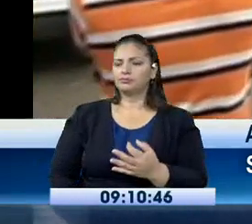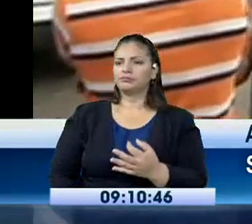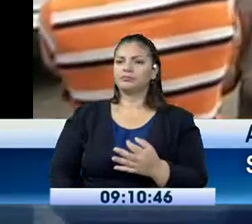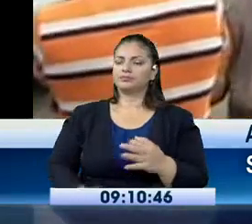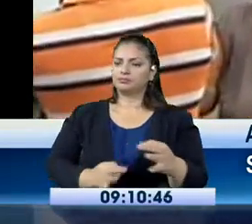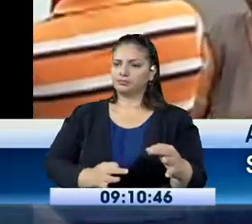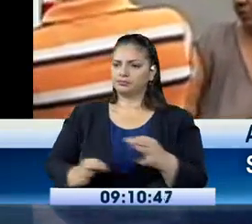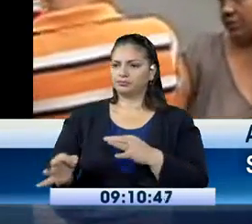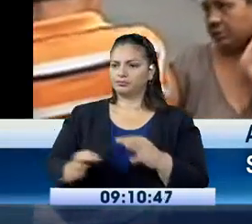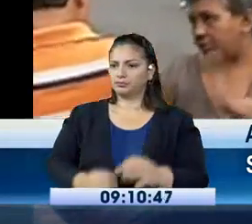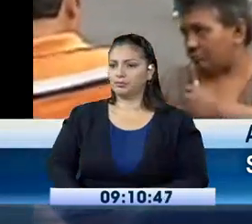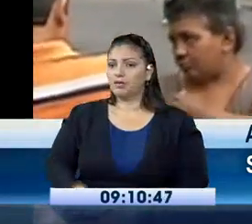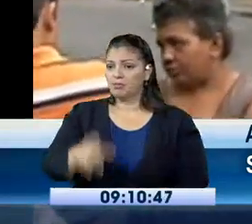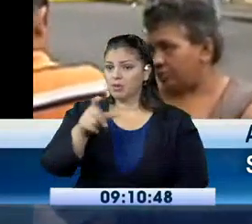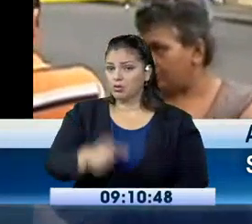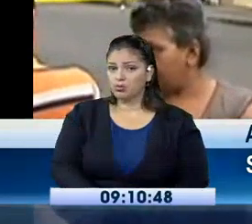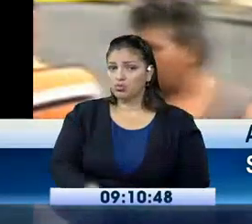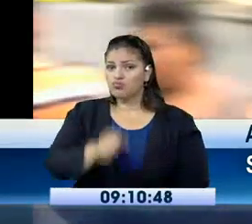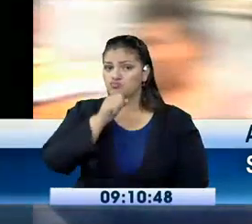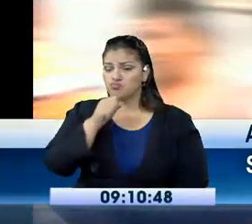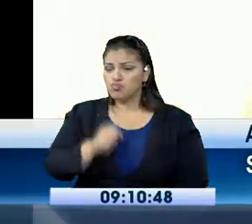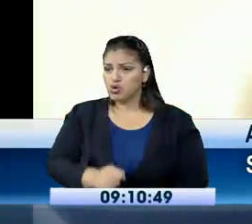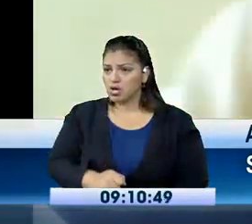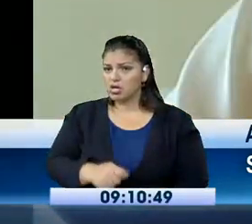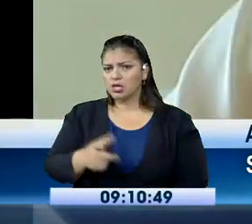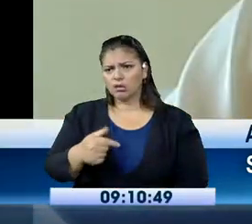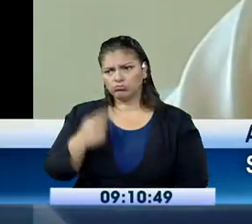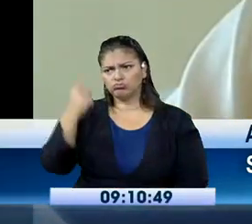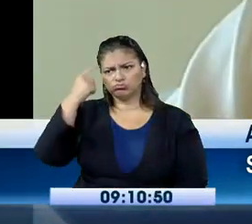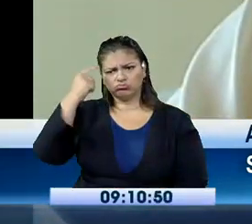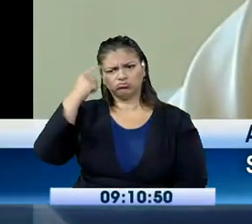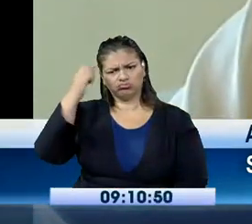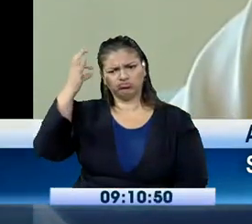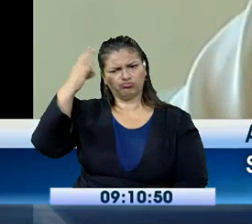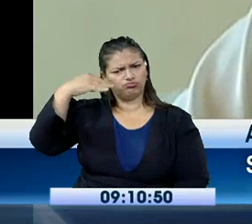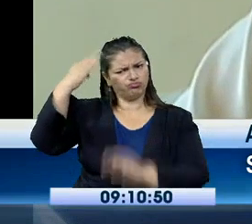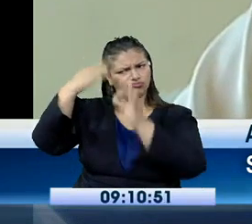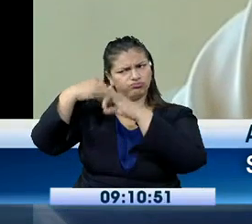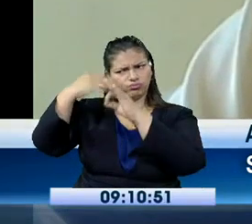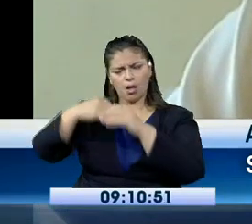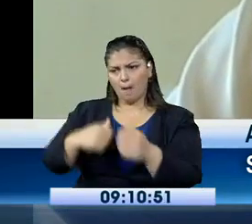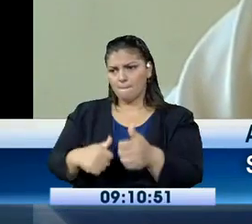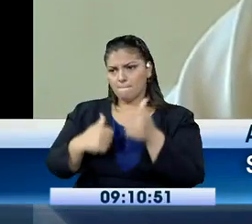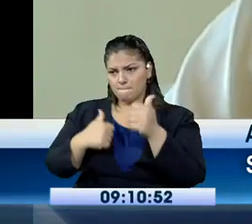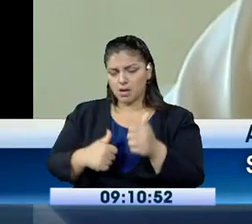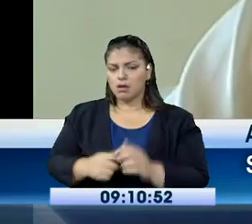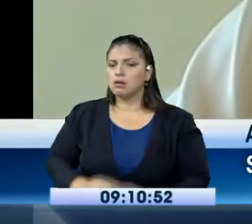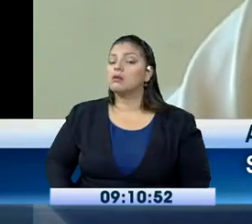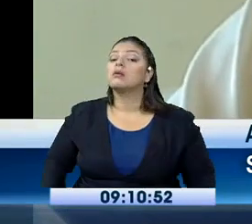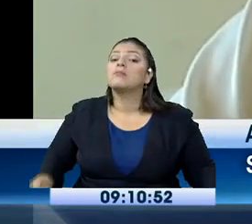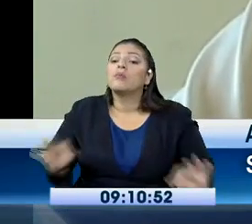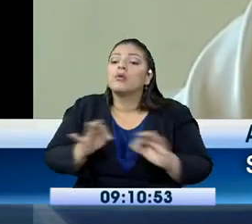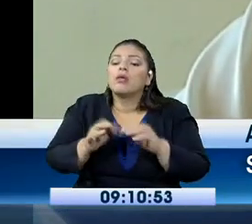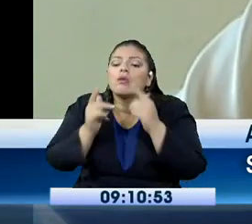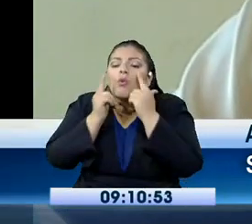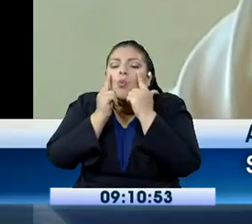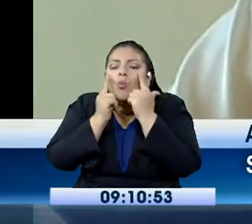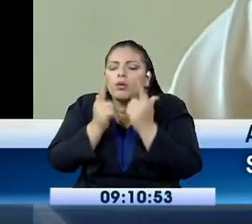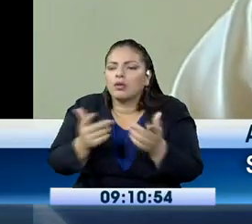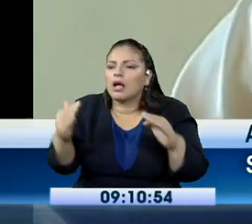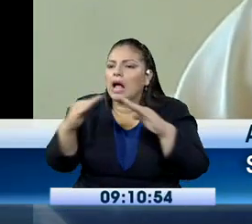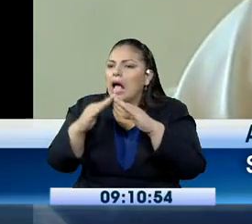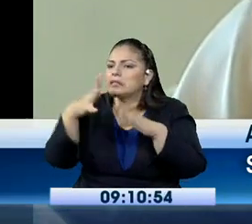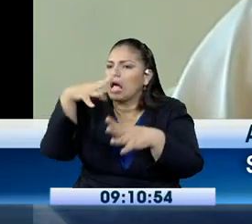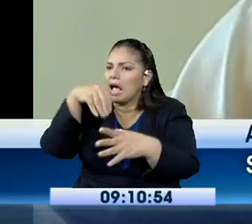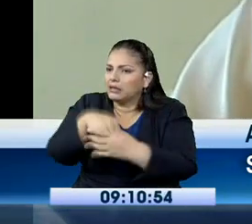lúcido, hay que darle una asistencia dentro de la casa y fuera de la casa. Dentro de la casa, pues con alguna